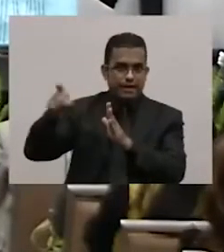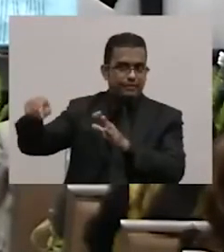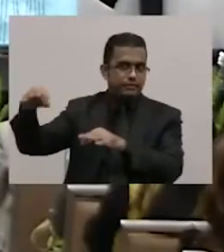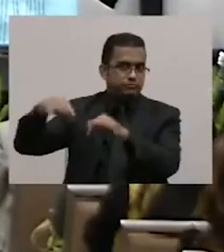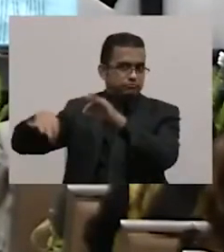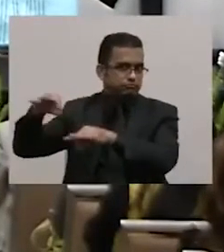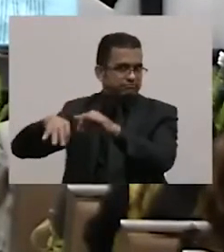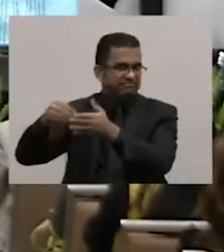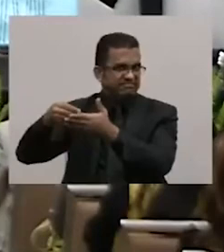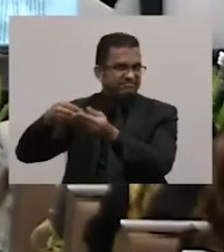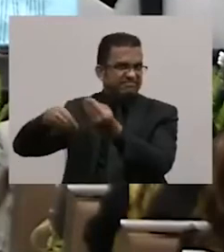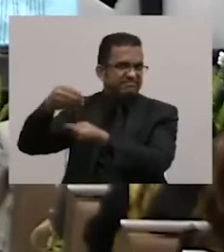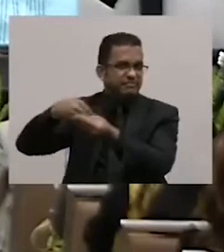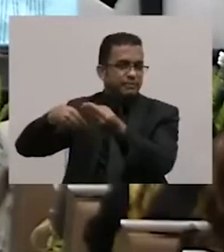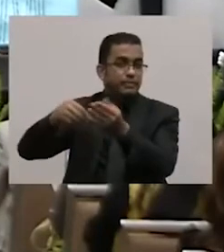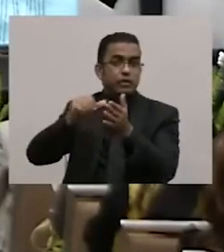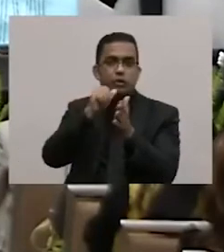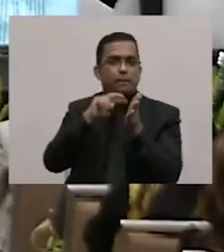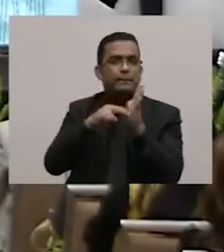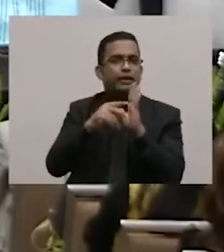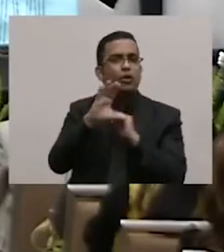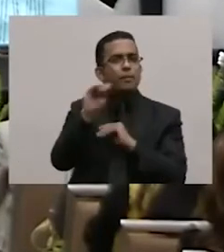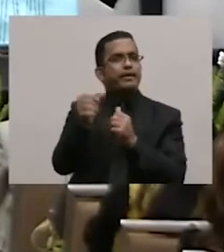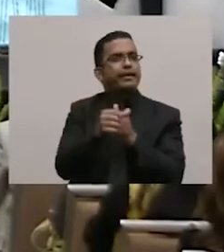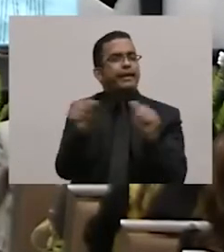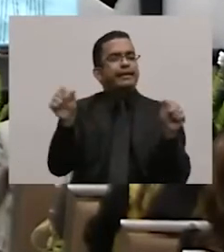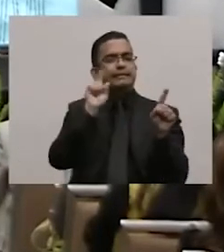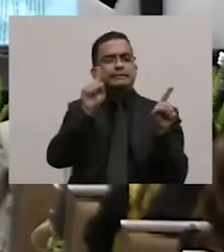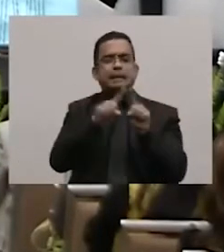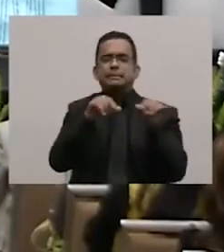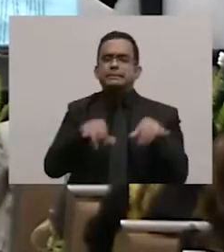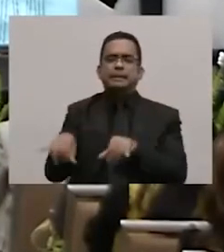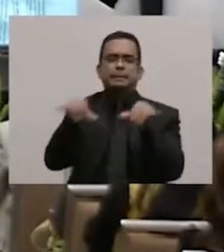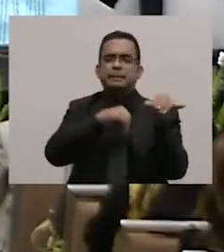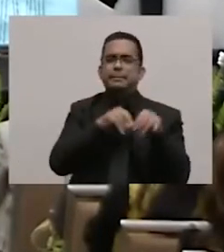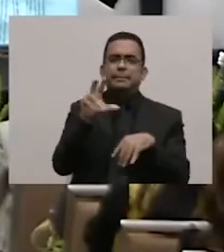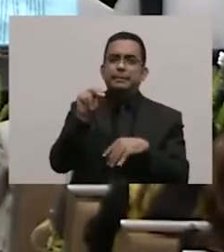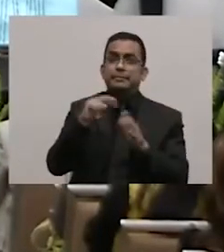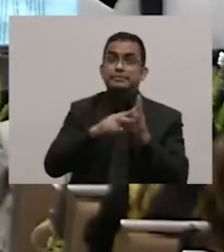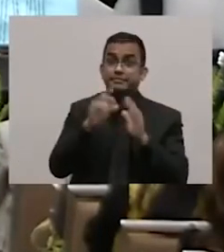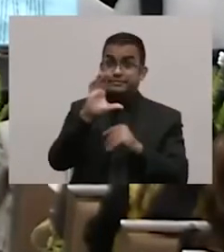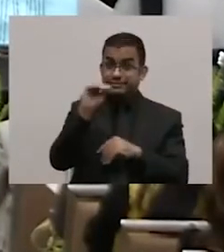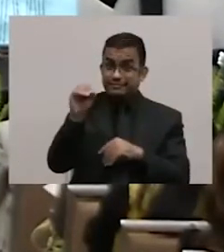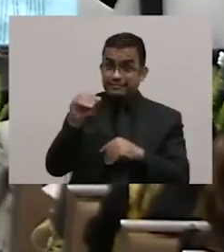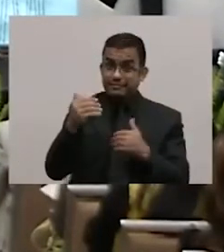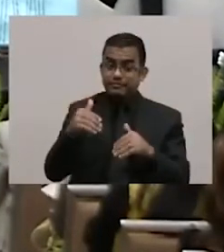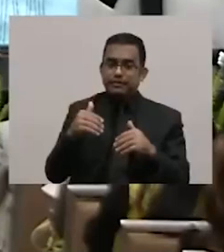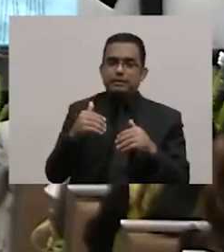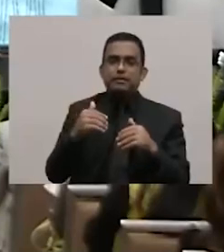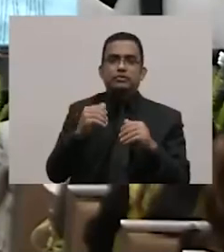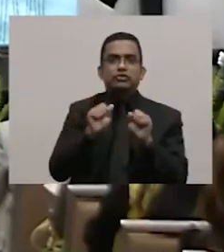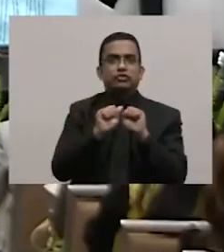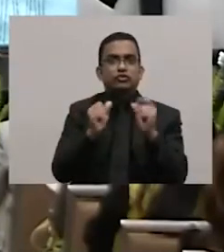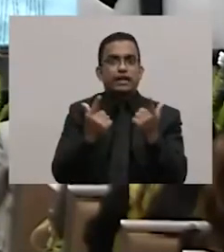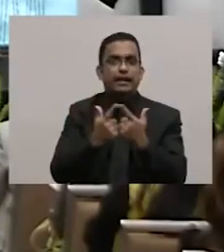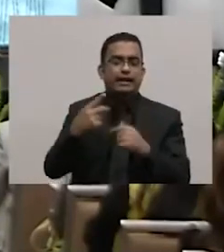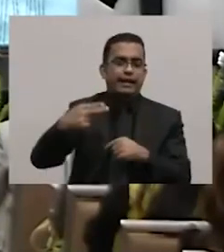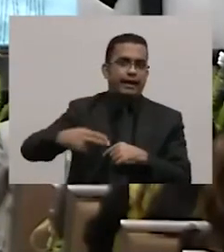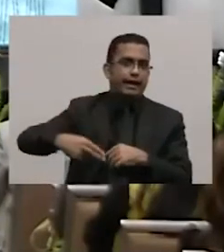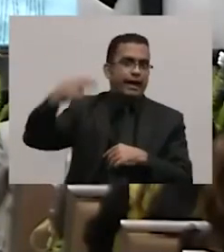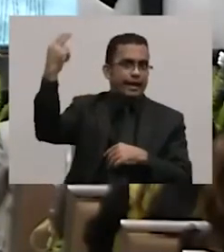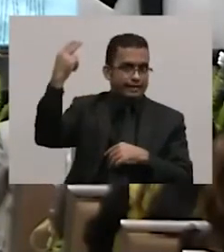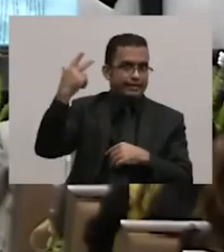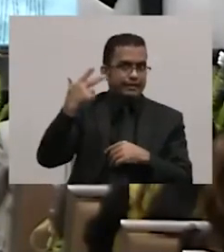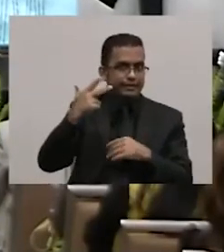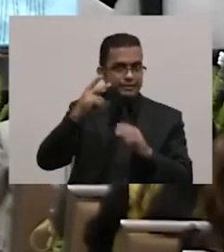Son empresas, pero no son una empresa cualquiera, son una empresa con un altísimo componente social. Entonces, como parte de ese componente